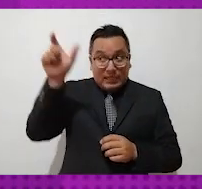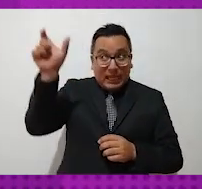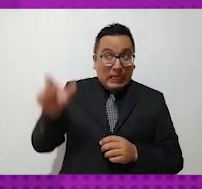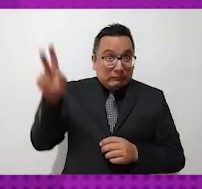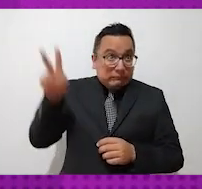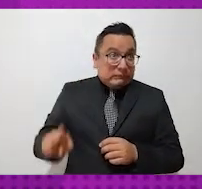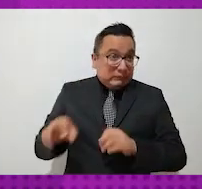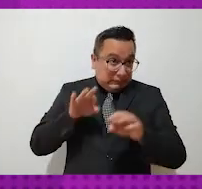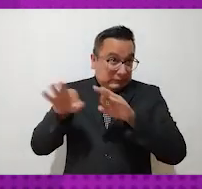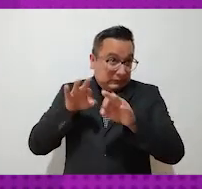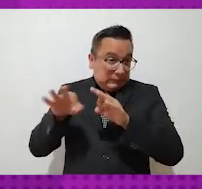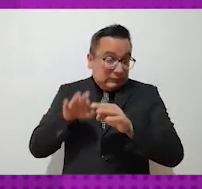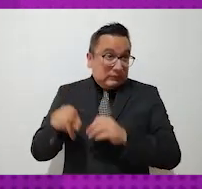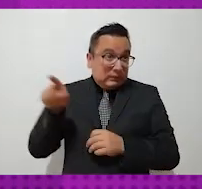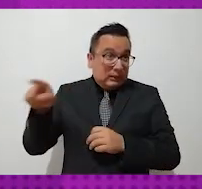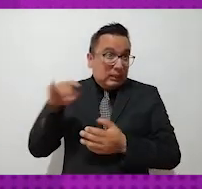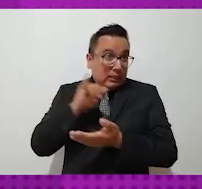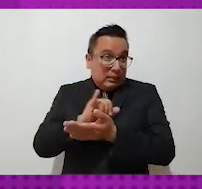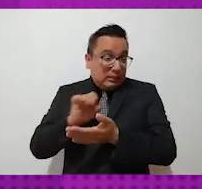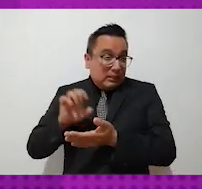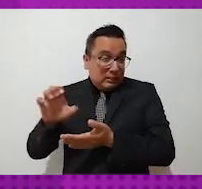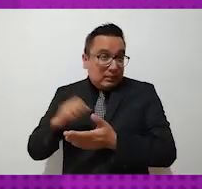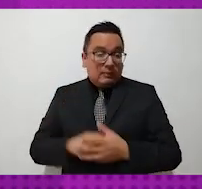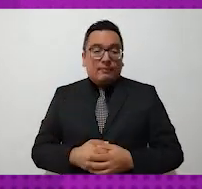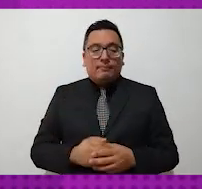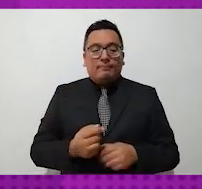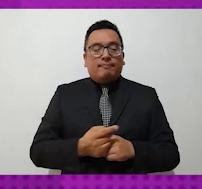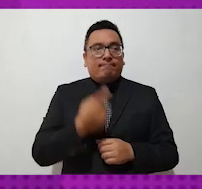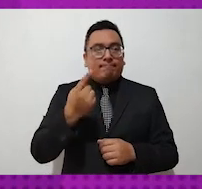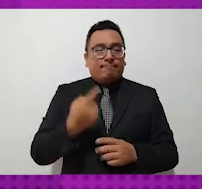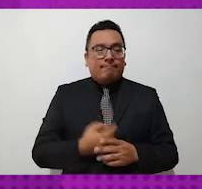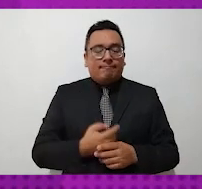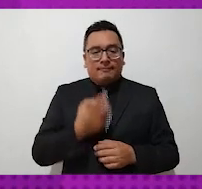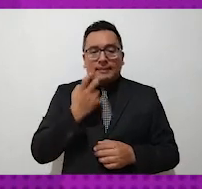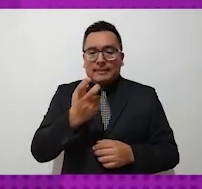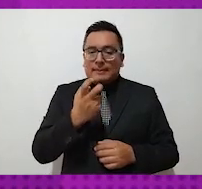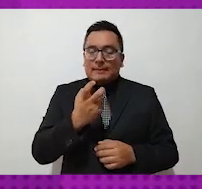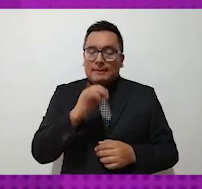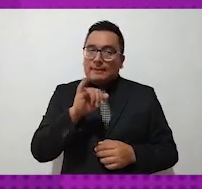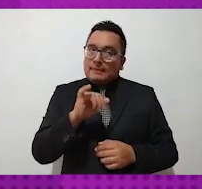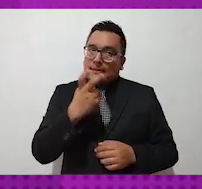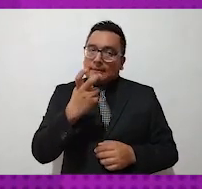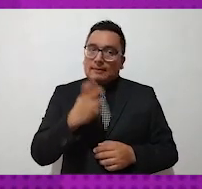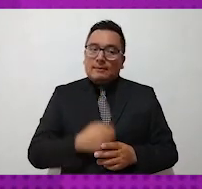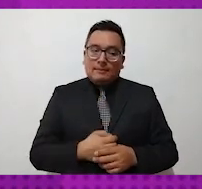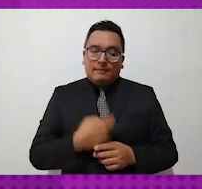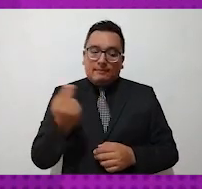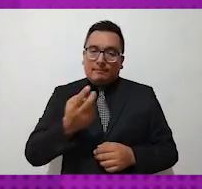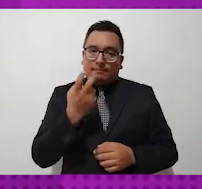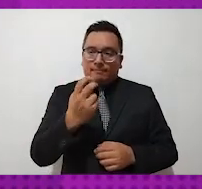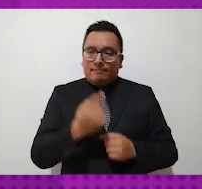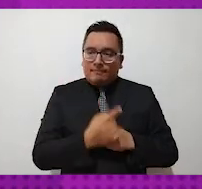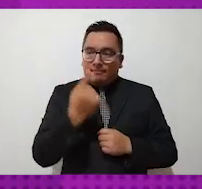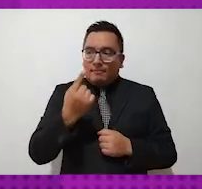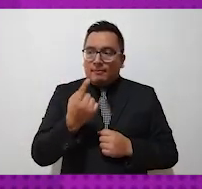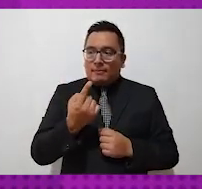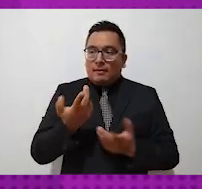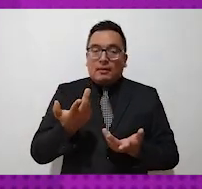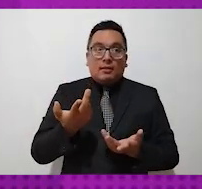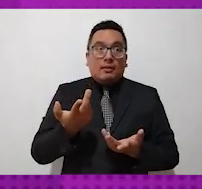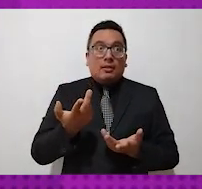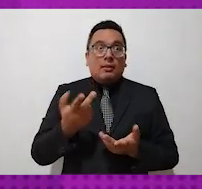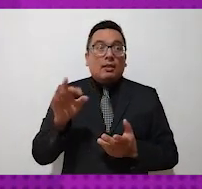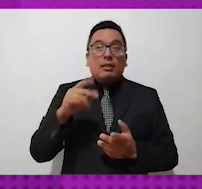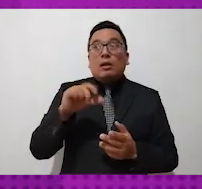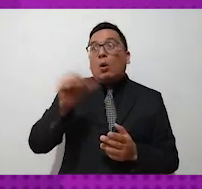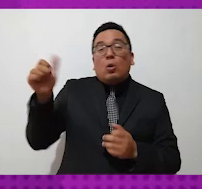público adscrito al Instituto Electoral de Coahuila, porque sí, eso sí tiene que ser, porque si no, pues no